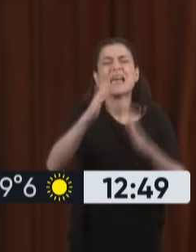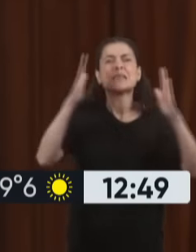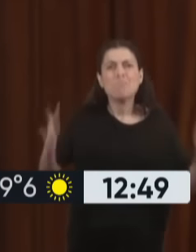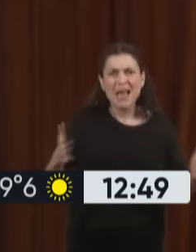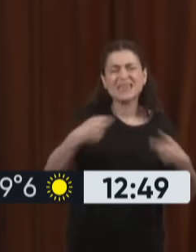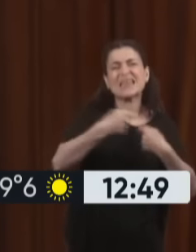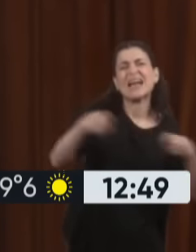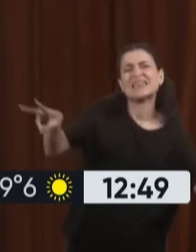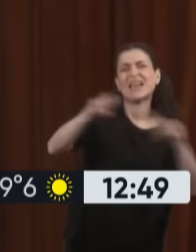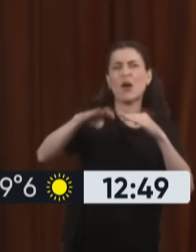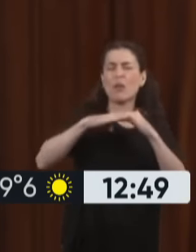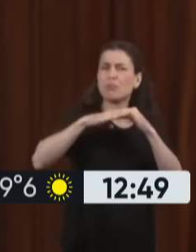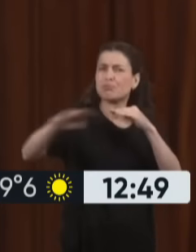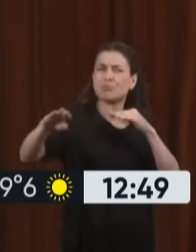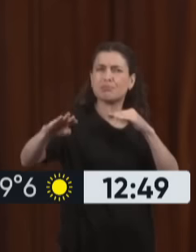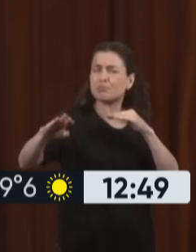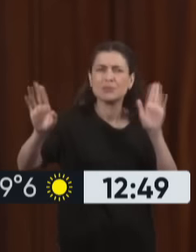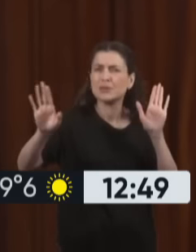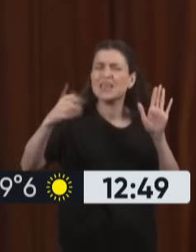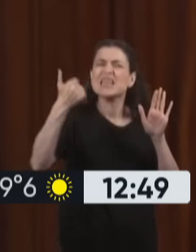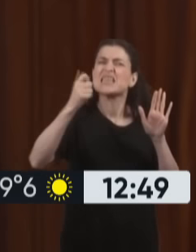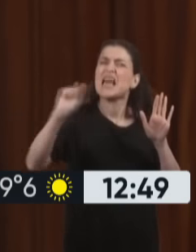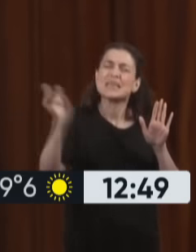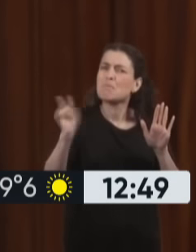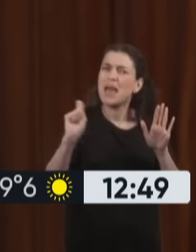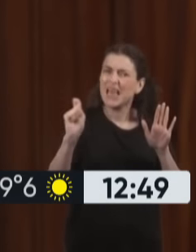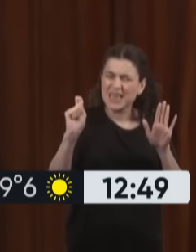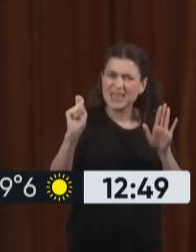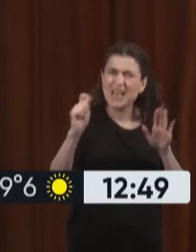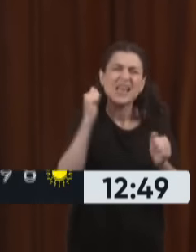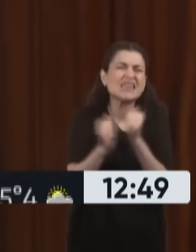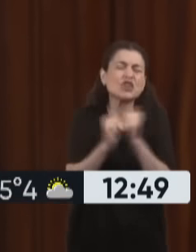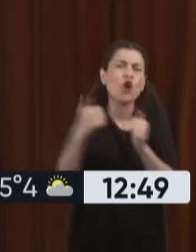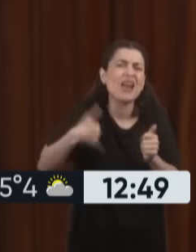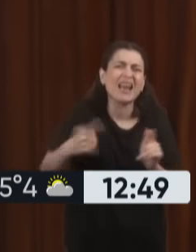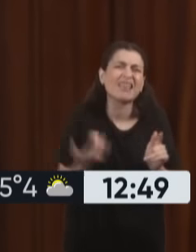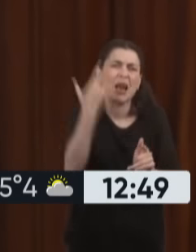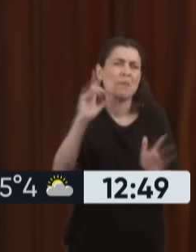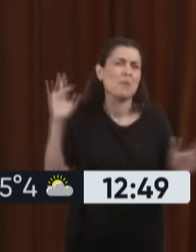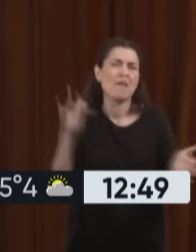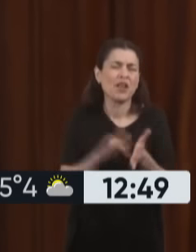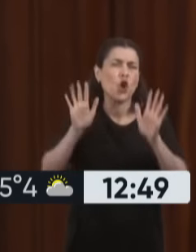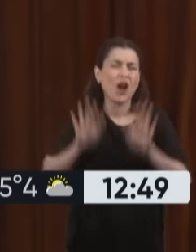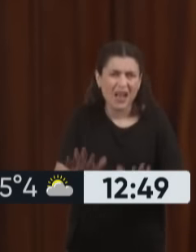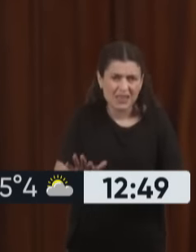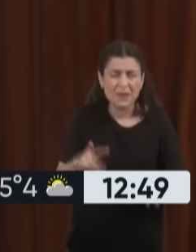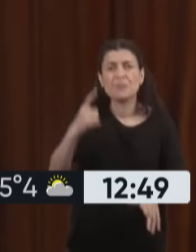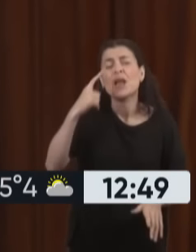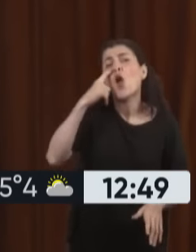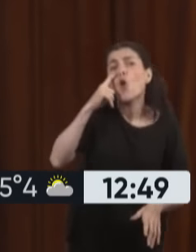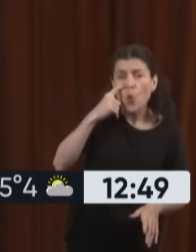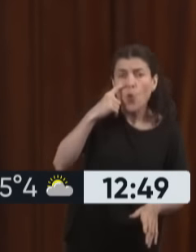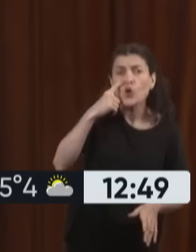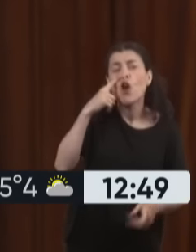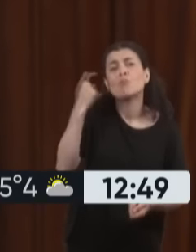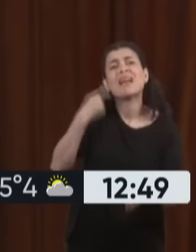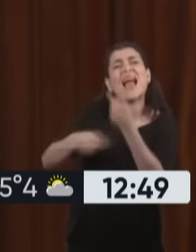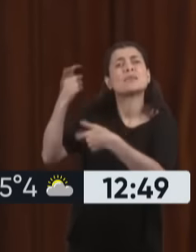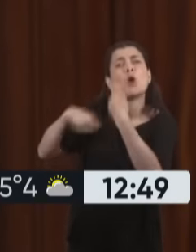comercial en un semestre más alto de la historia del país. En julio las exportaciones crecieron casi un